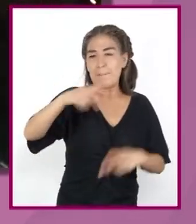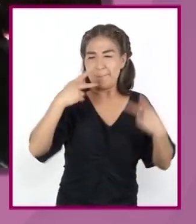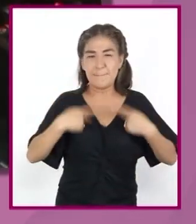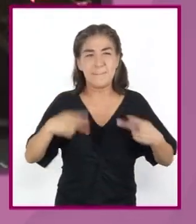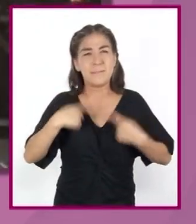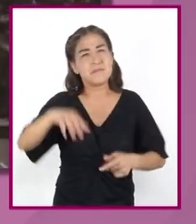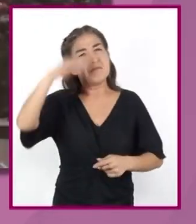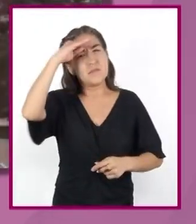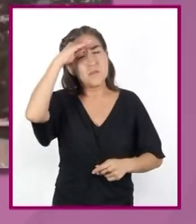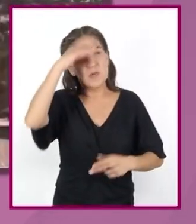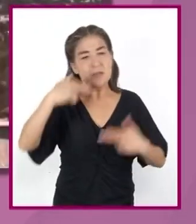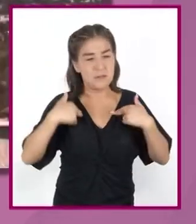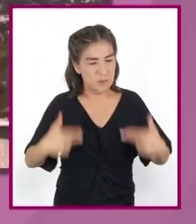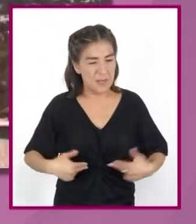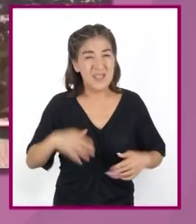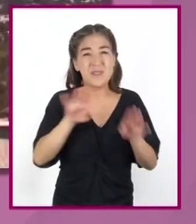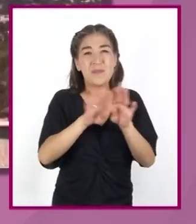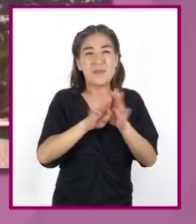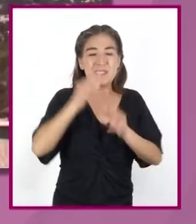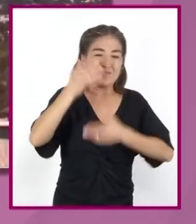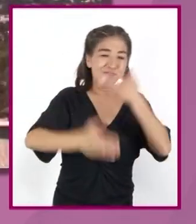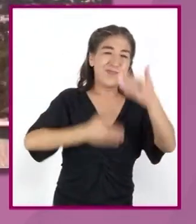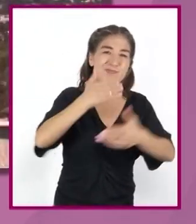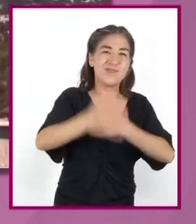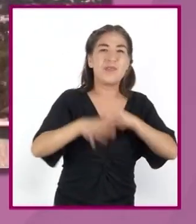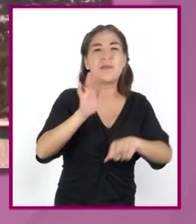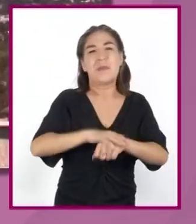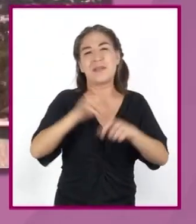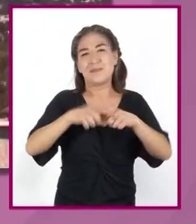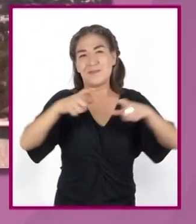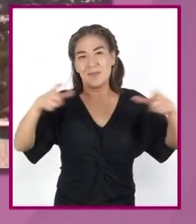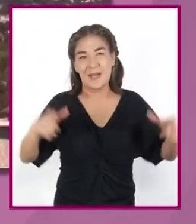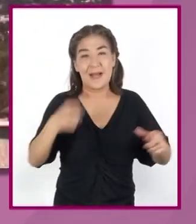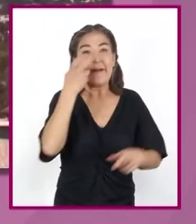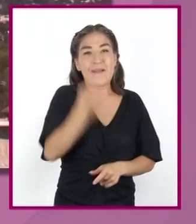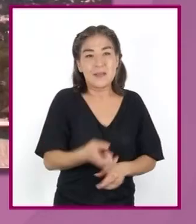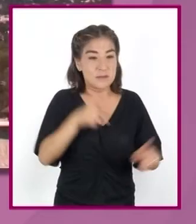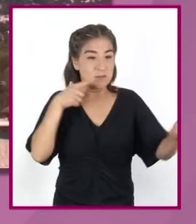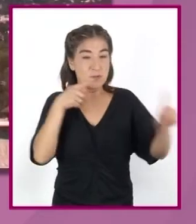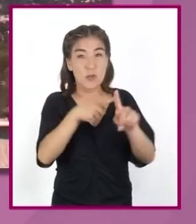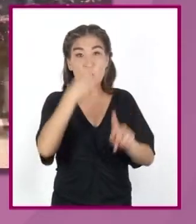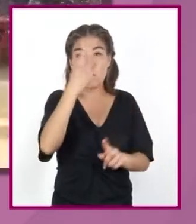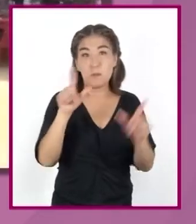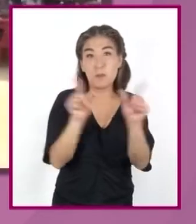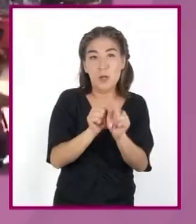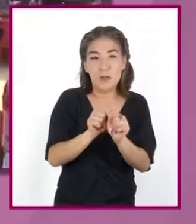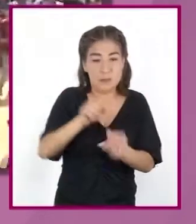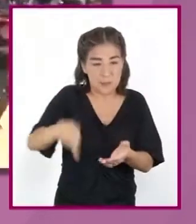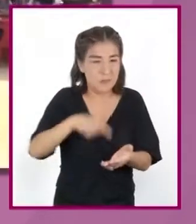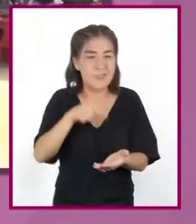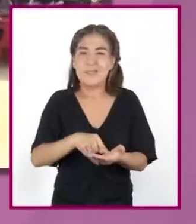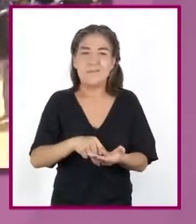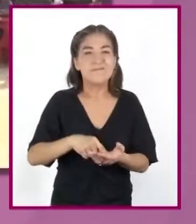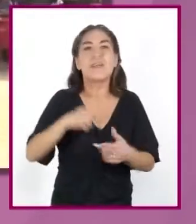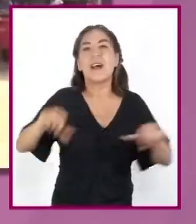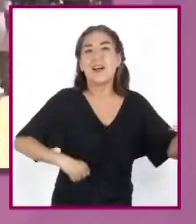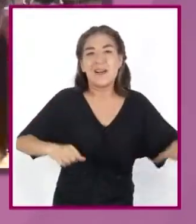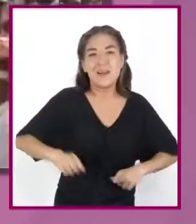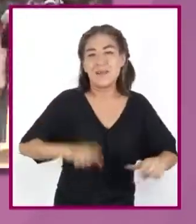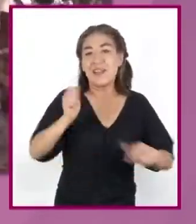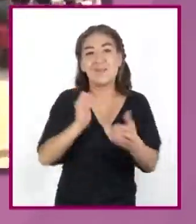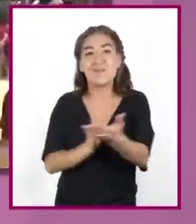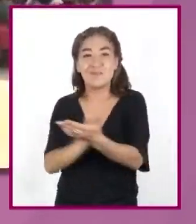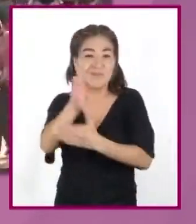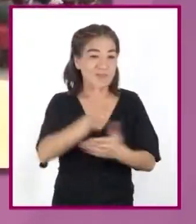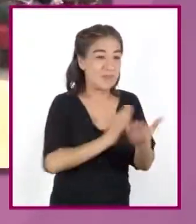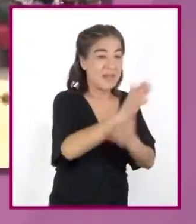sus actividades han crecido exponencialmente. Los impactos ya no son locales. Nuestras actividades traspasan